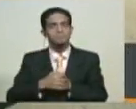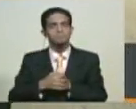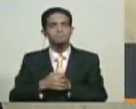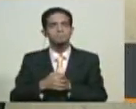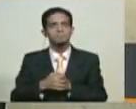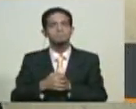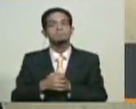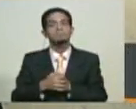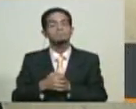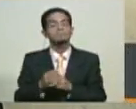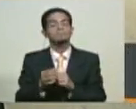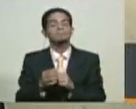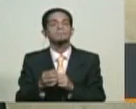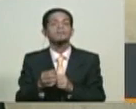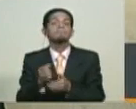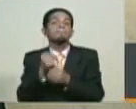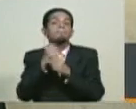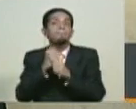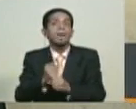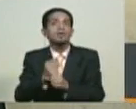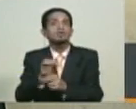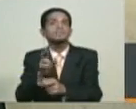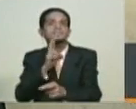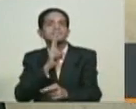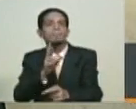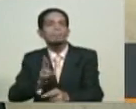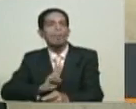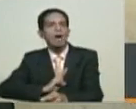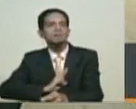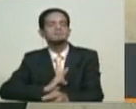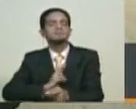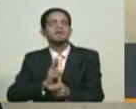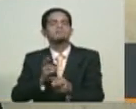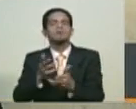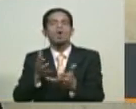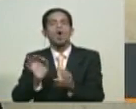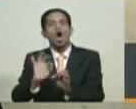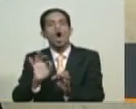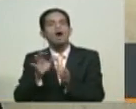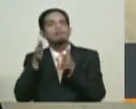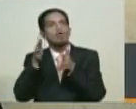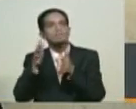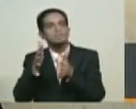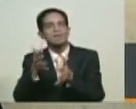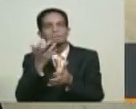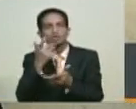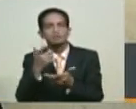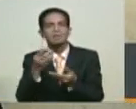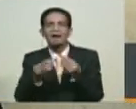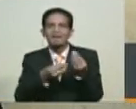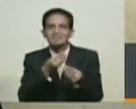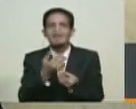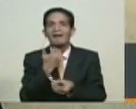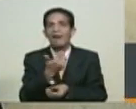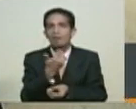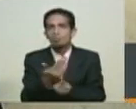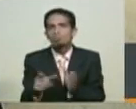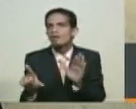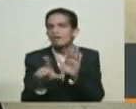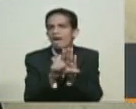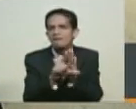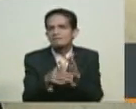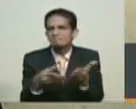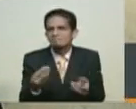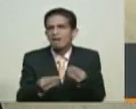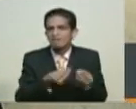Espero respuestas también, recomendaciones, para ir por la vía legal, para ir por la vía reglamentaria